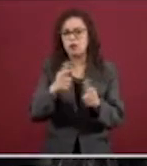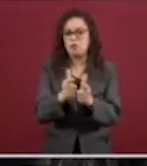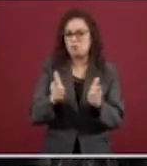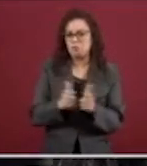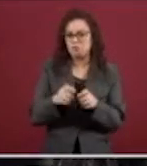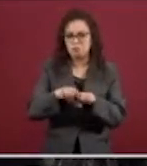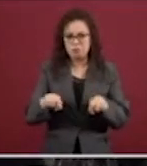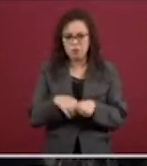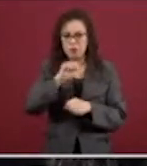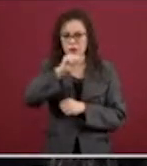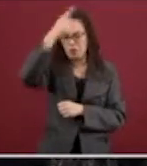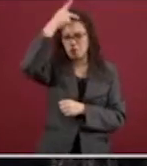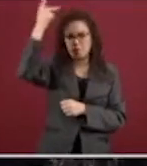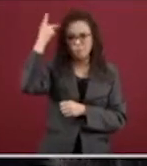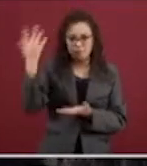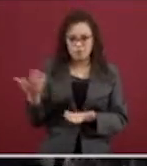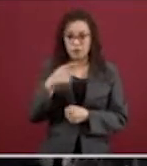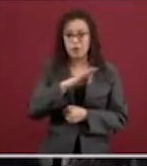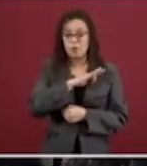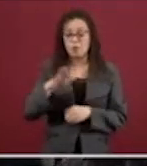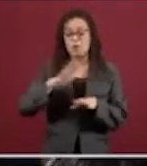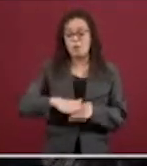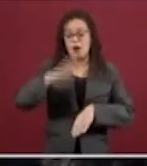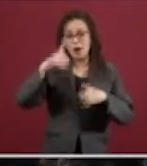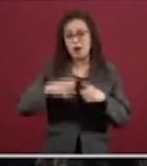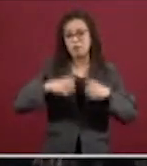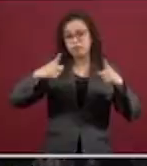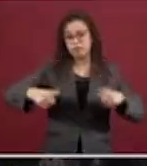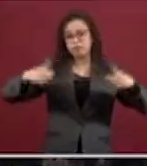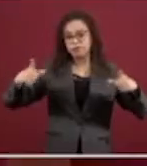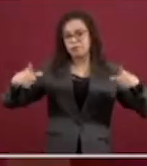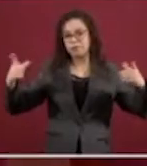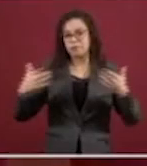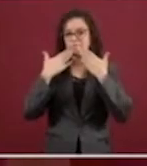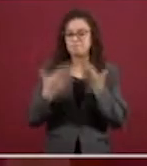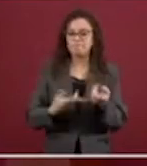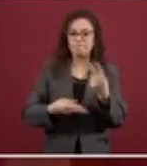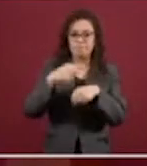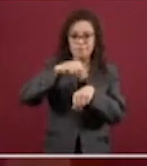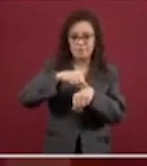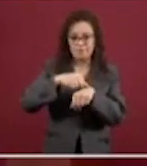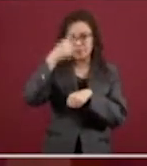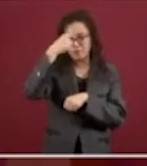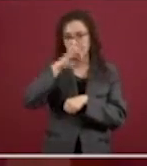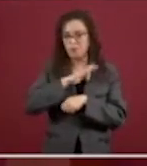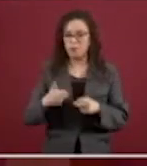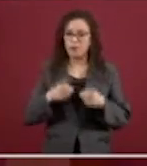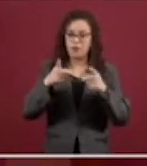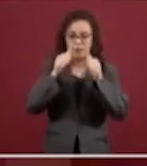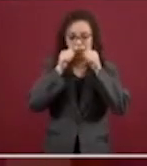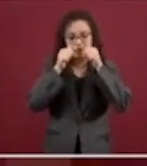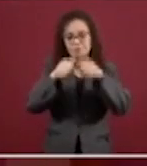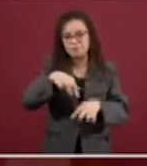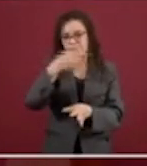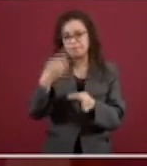de enfermería, que permitirá ampliar esta red de médicos para poder atender a los pacientes más graves.